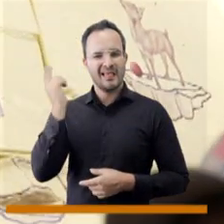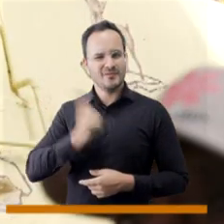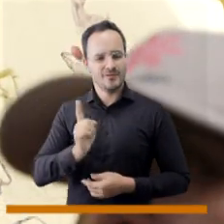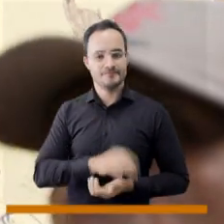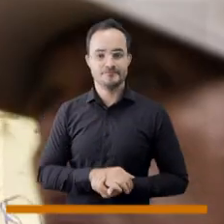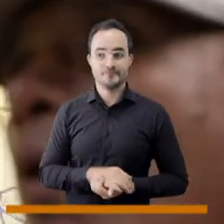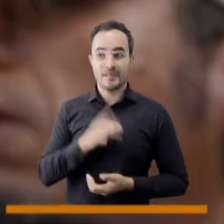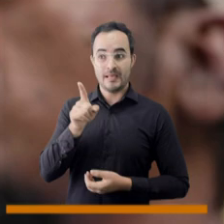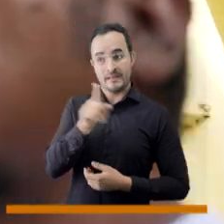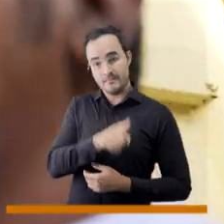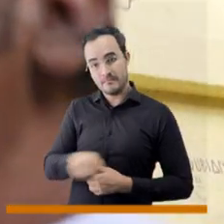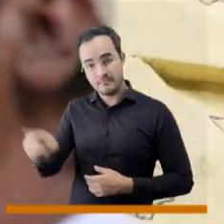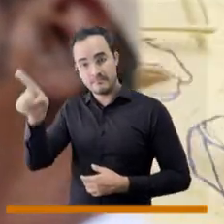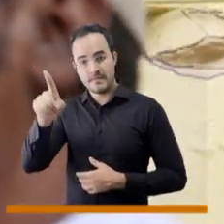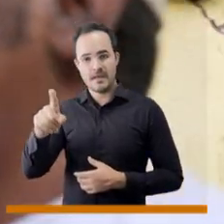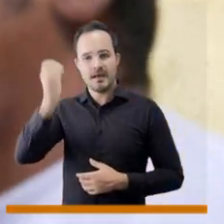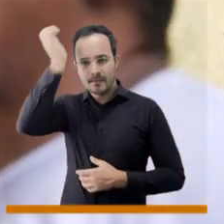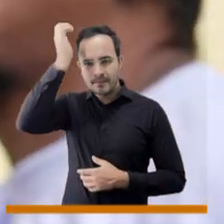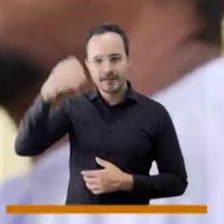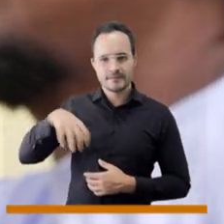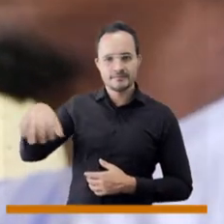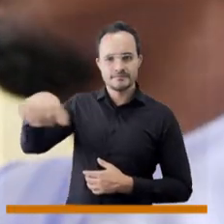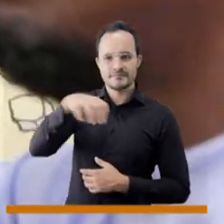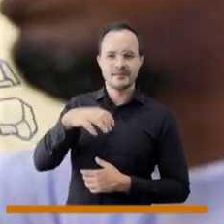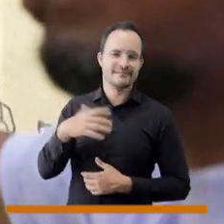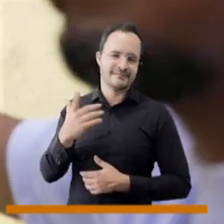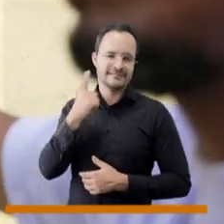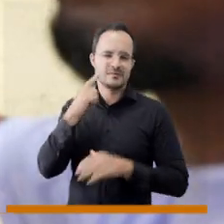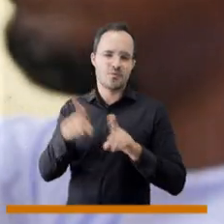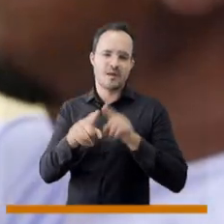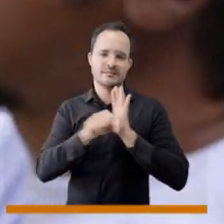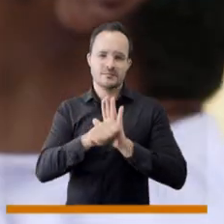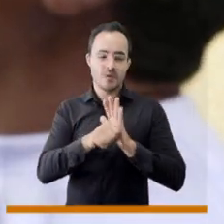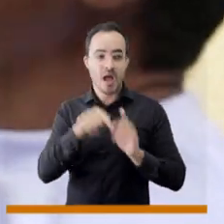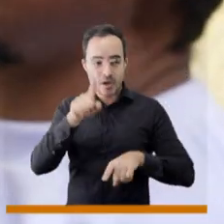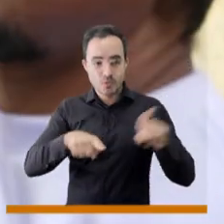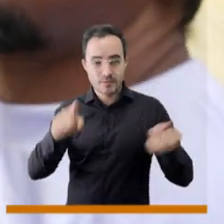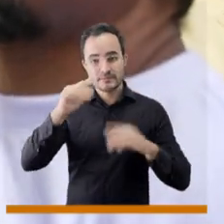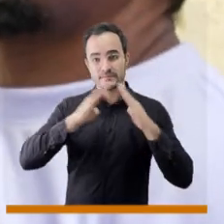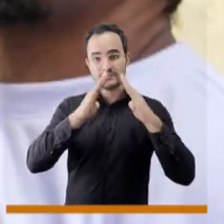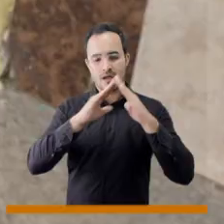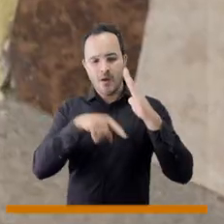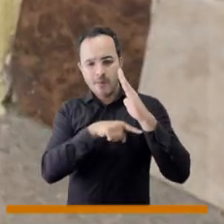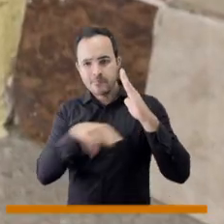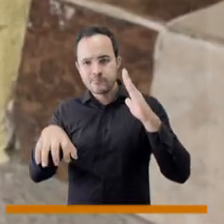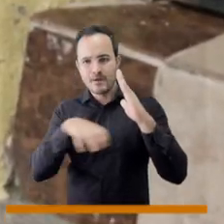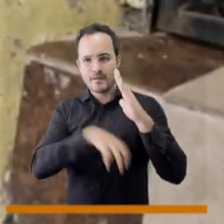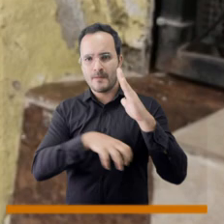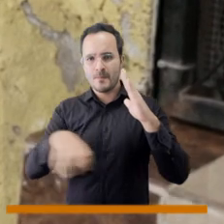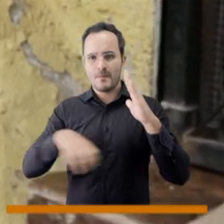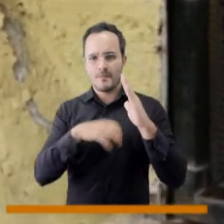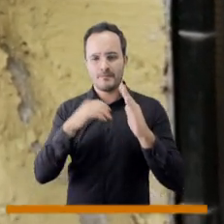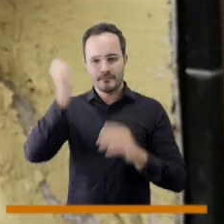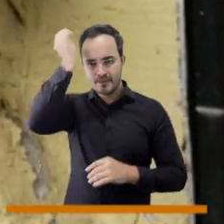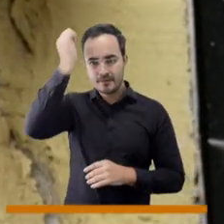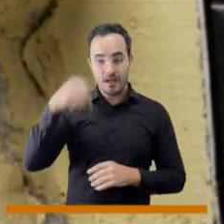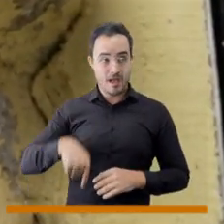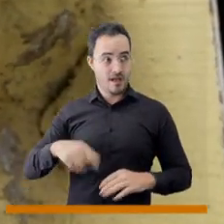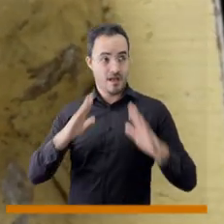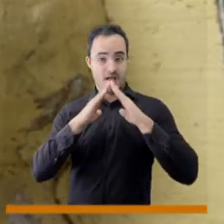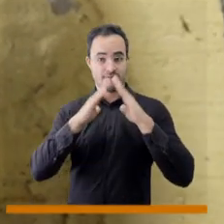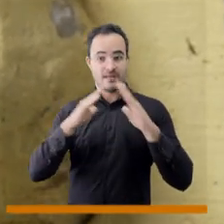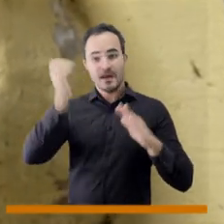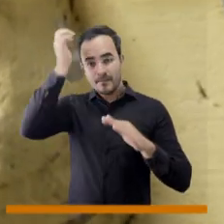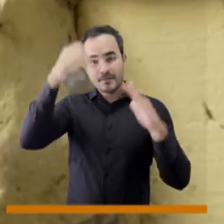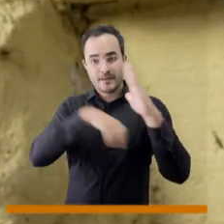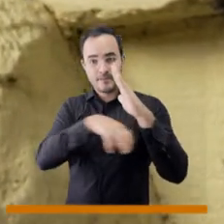encontrar piedras, es como algo que es un icono dentro de nuestro barrio, que va a haber casas que están montadas sobre piedras. Esta casa está